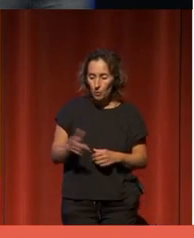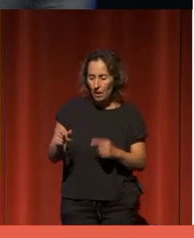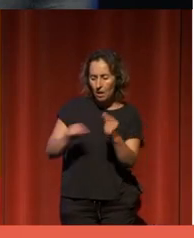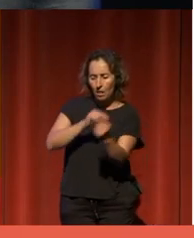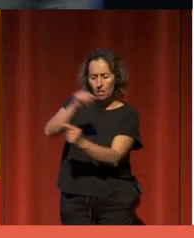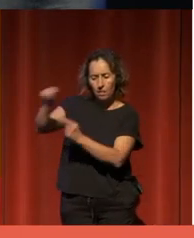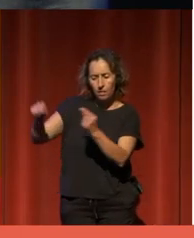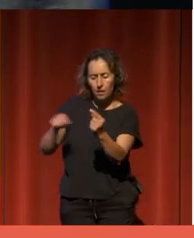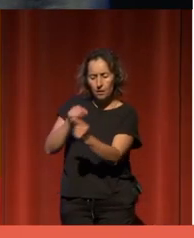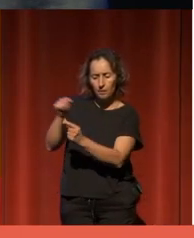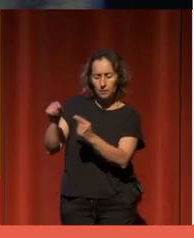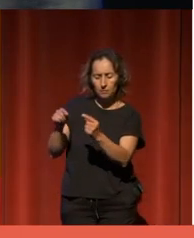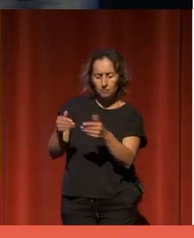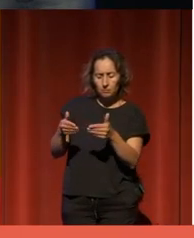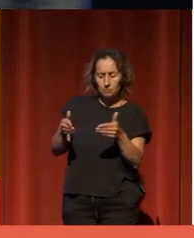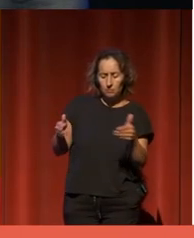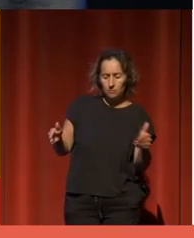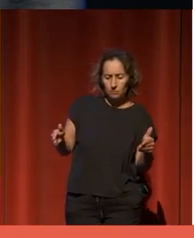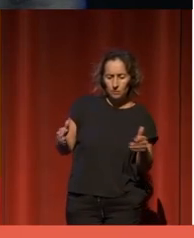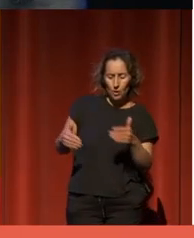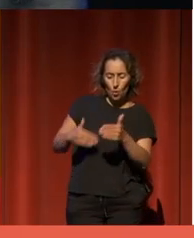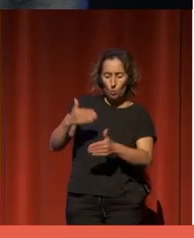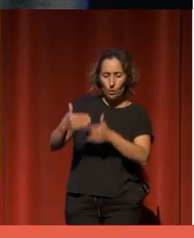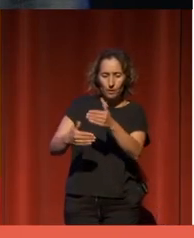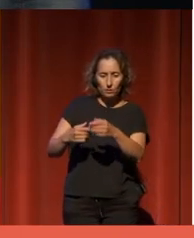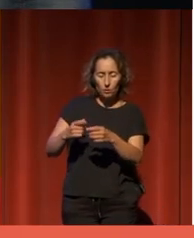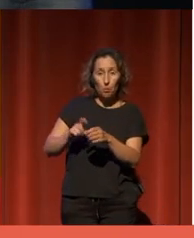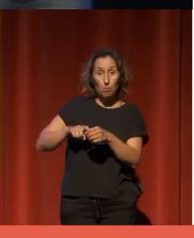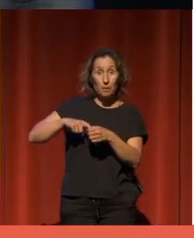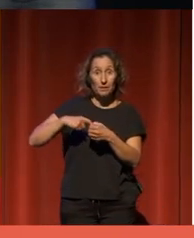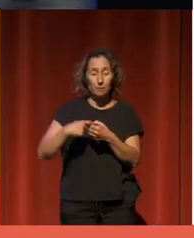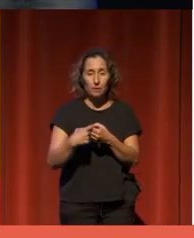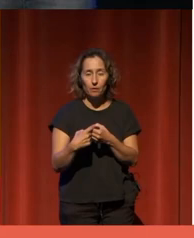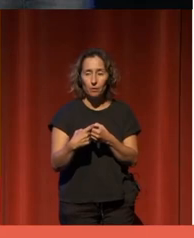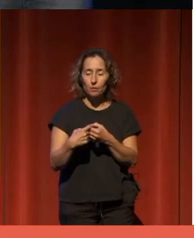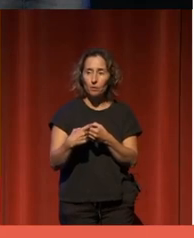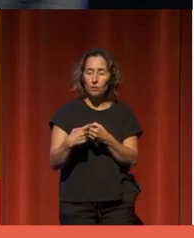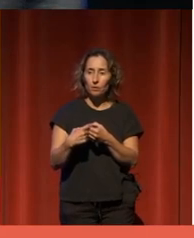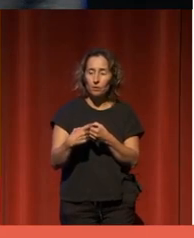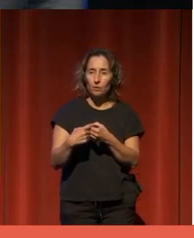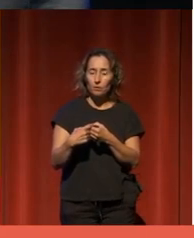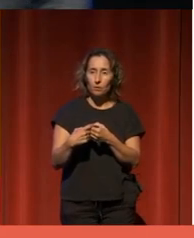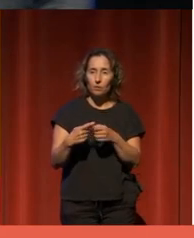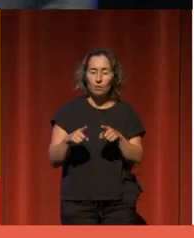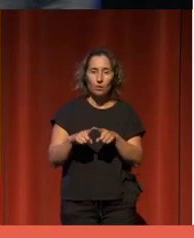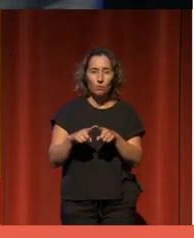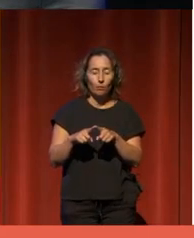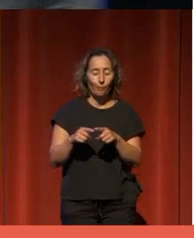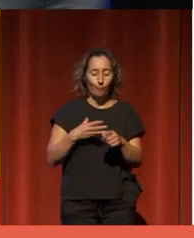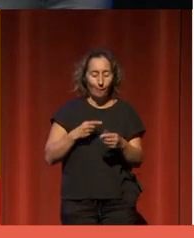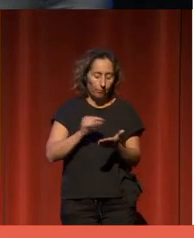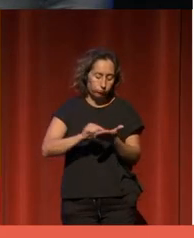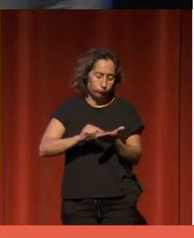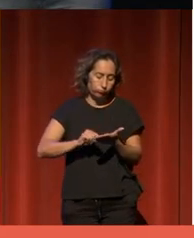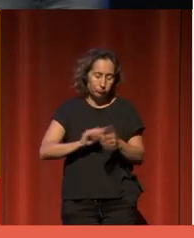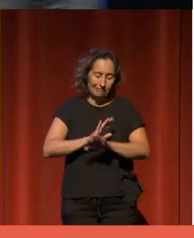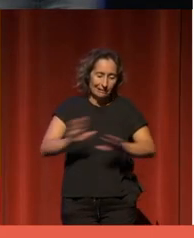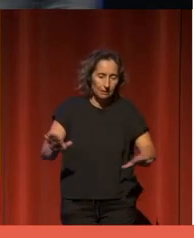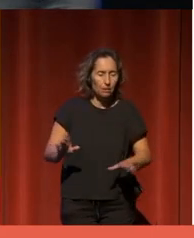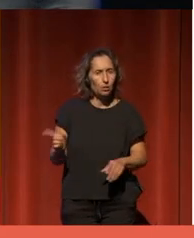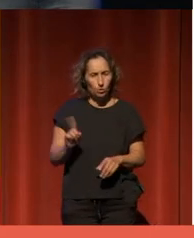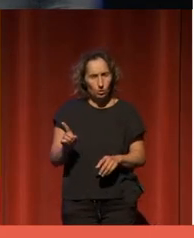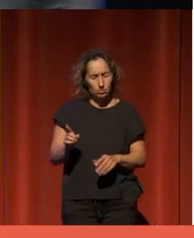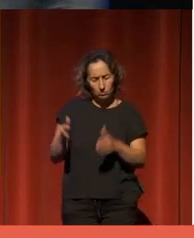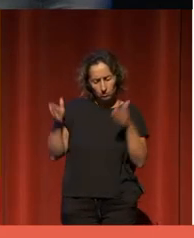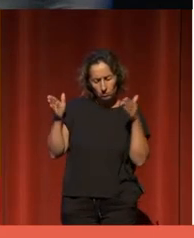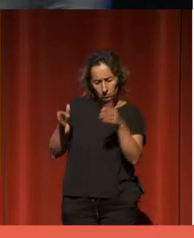no hay que reducir los procesos de participación a procedimientos burocráticos hay que centrarse en